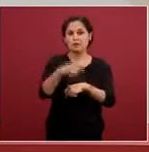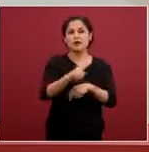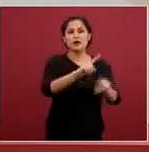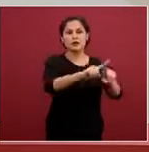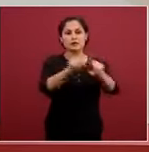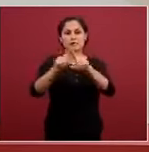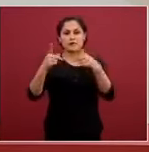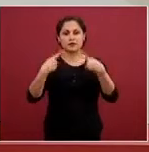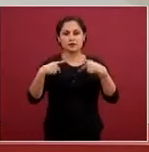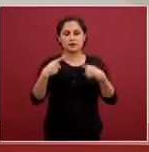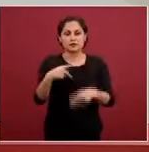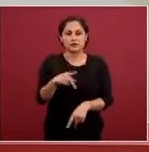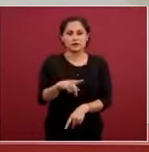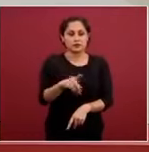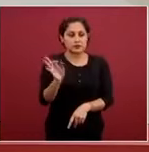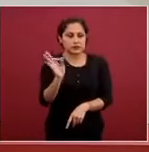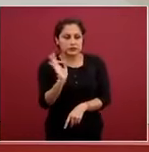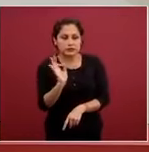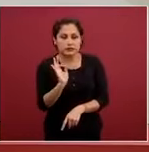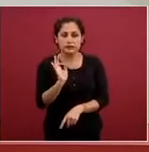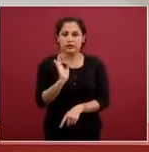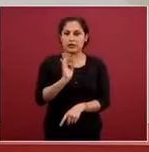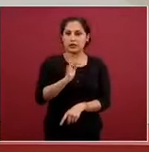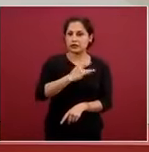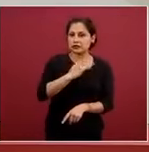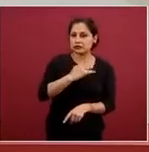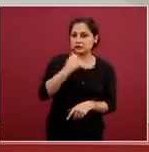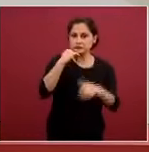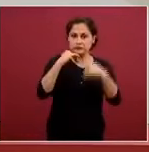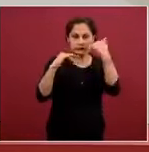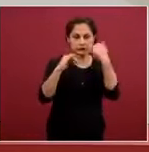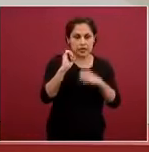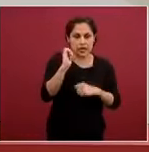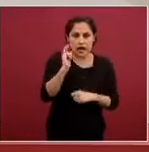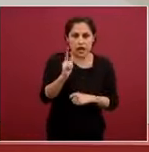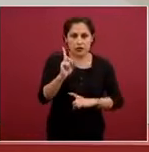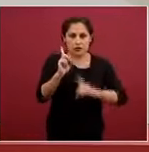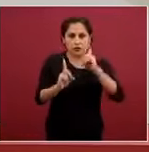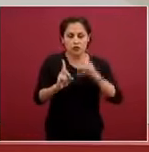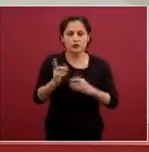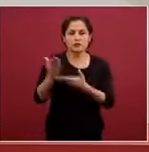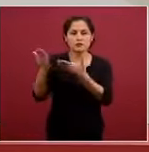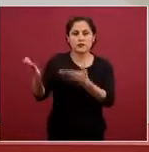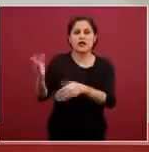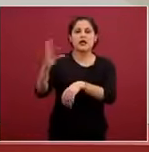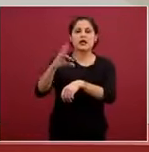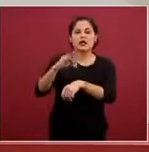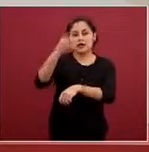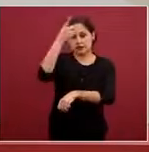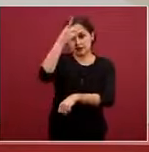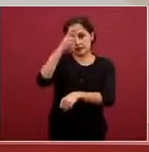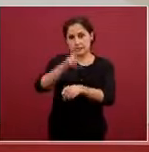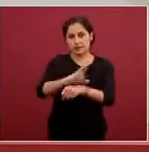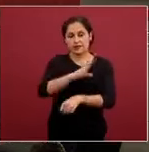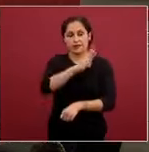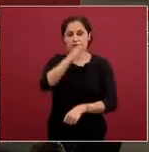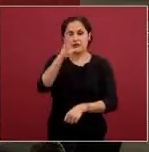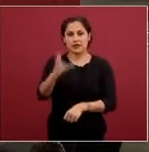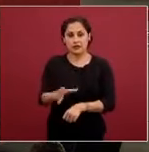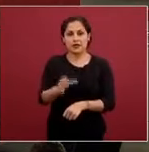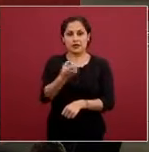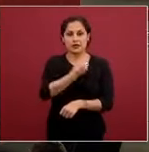signos sospechosos de COVID, y la va a presentar el doctor Ricardo Cortés Alcalá, director general de Promoción de la